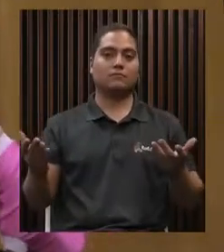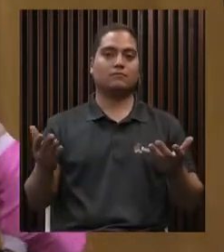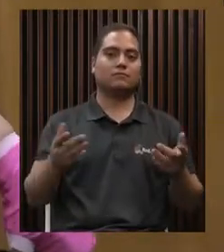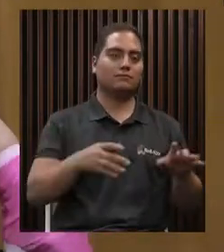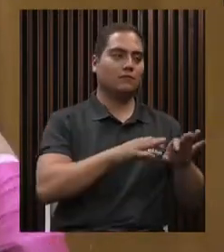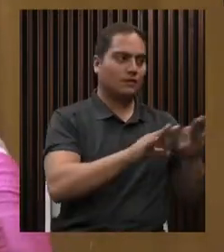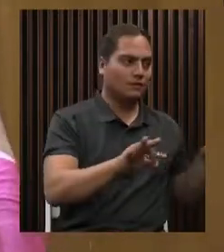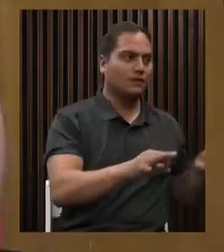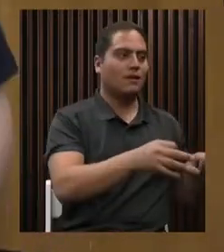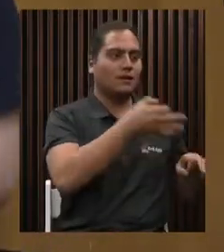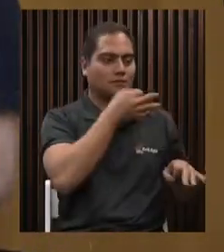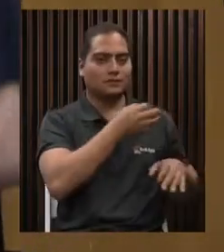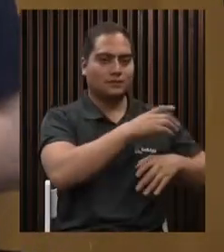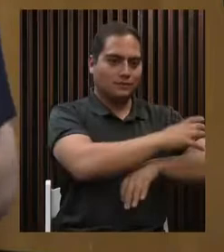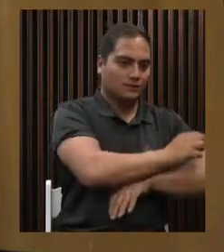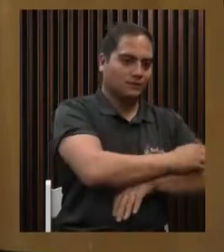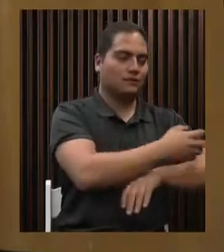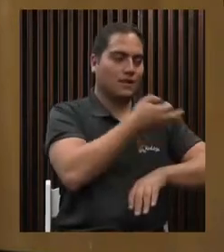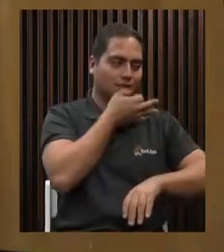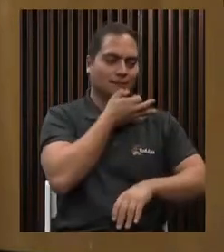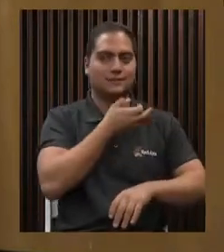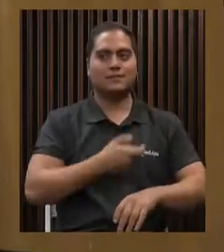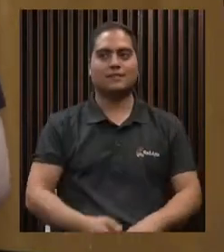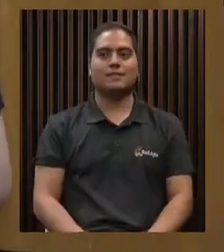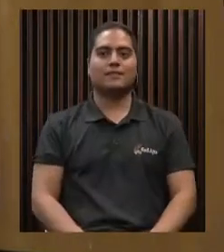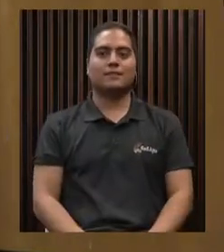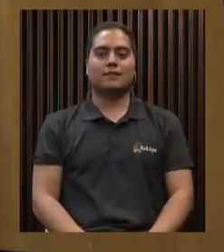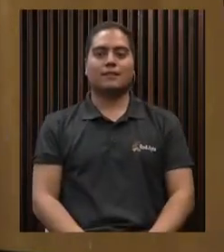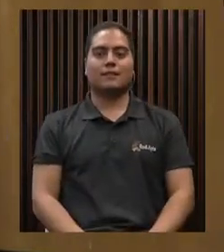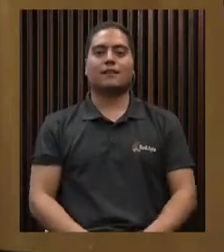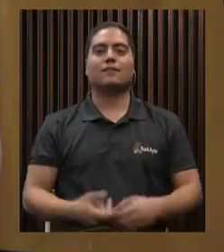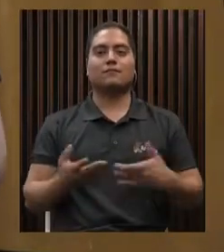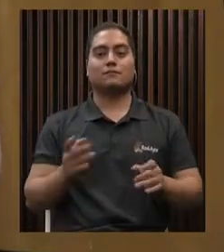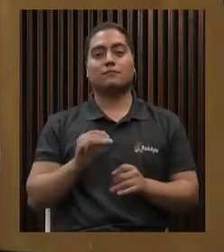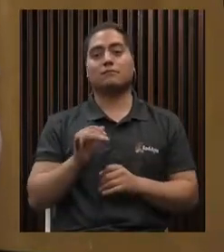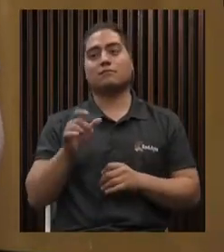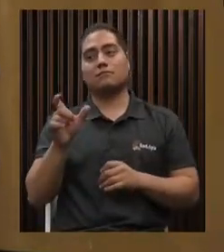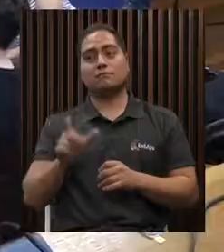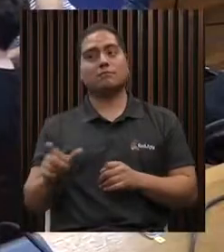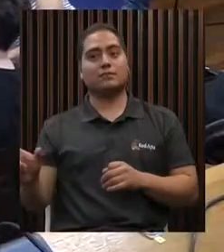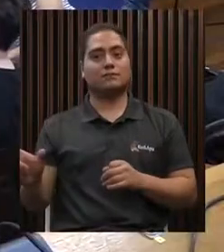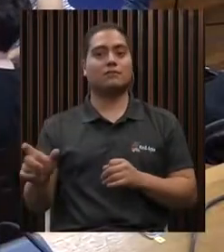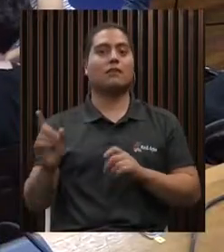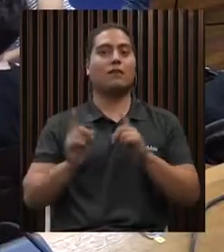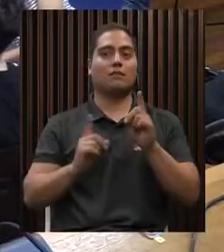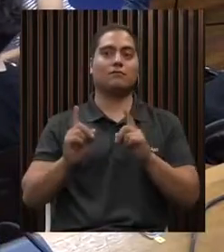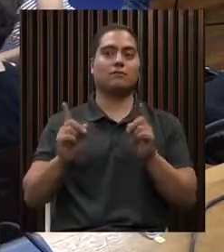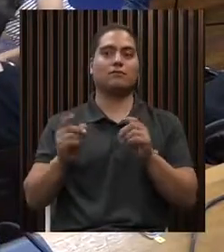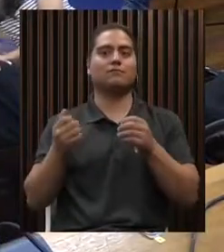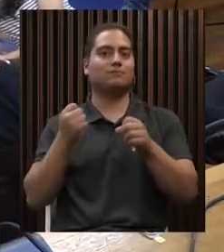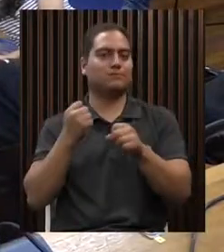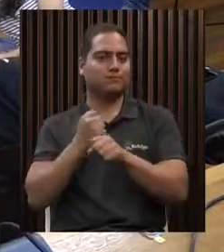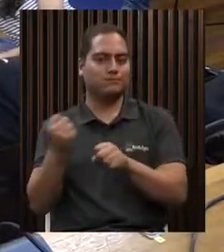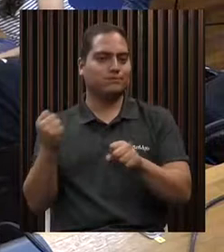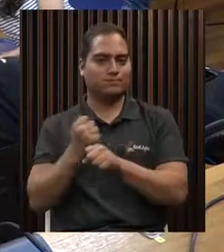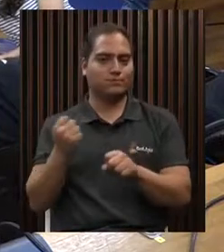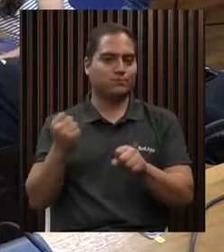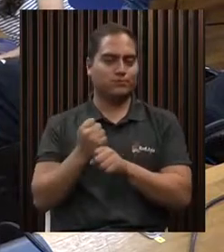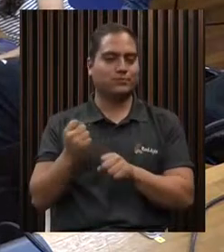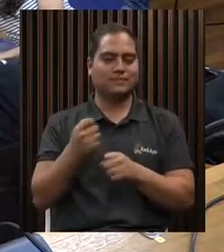Salchicha, gatos, galleta. Y las personas con algún tipo de condición crónica, las personas que viven con